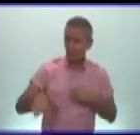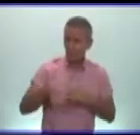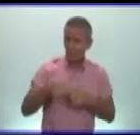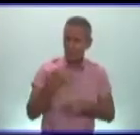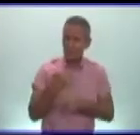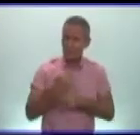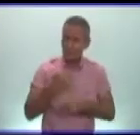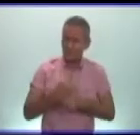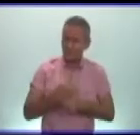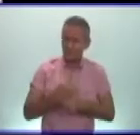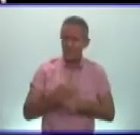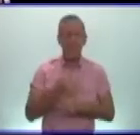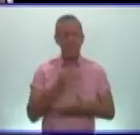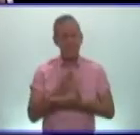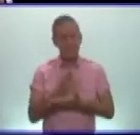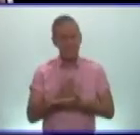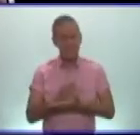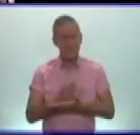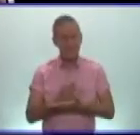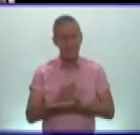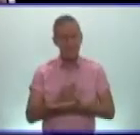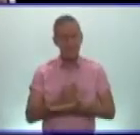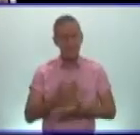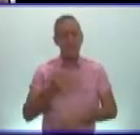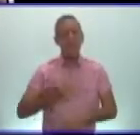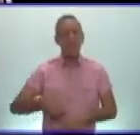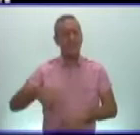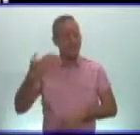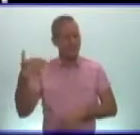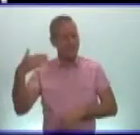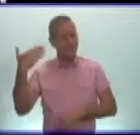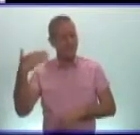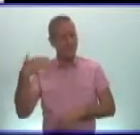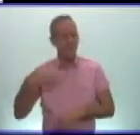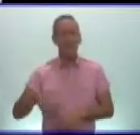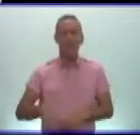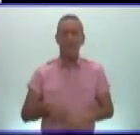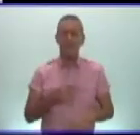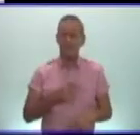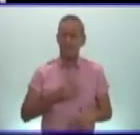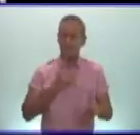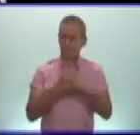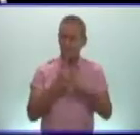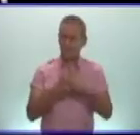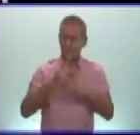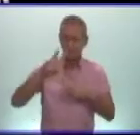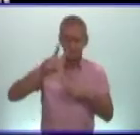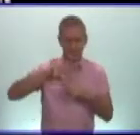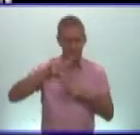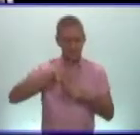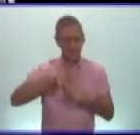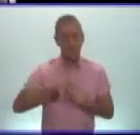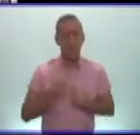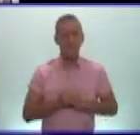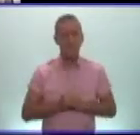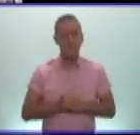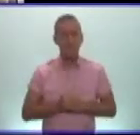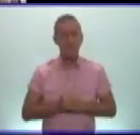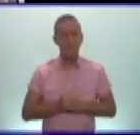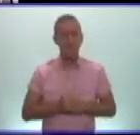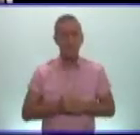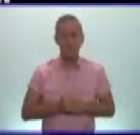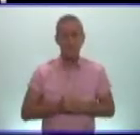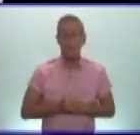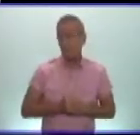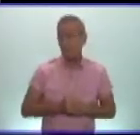en clases y en las anteriores emisiones televisivas. Bienvenidos todos a este nuevo encuentro. Y bueno, como ya es